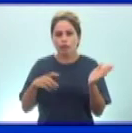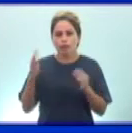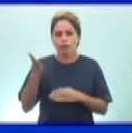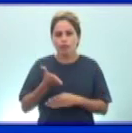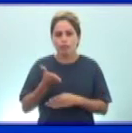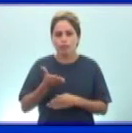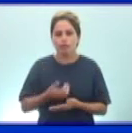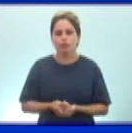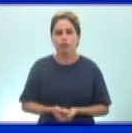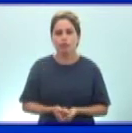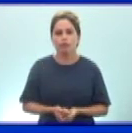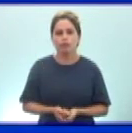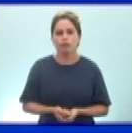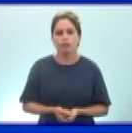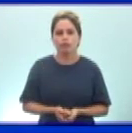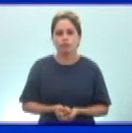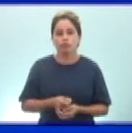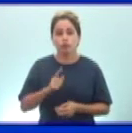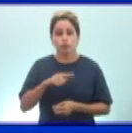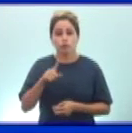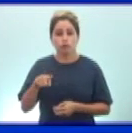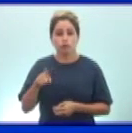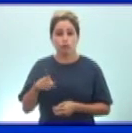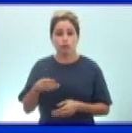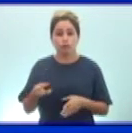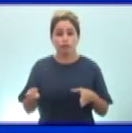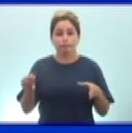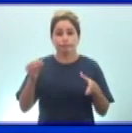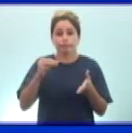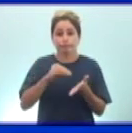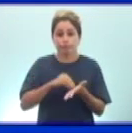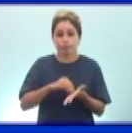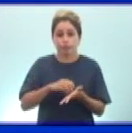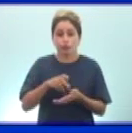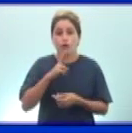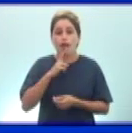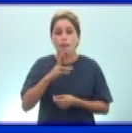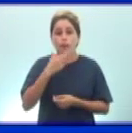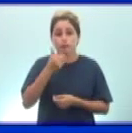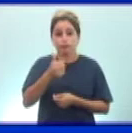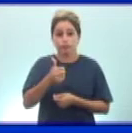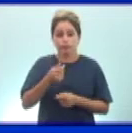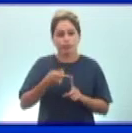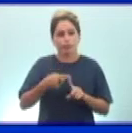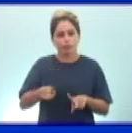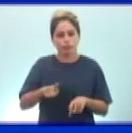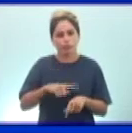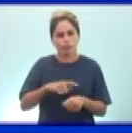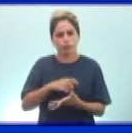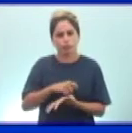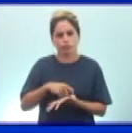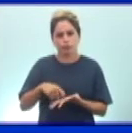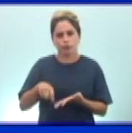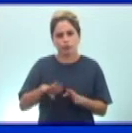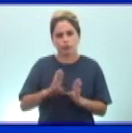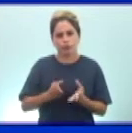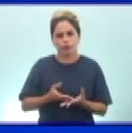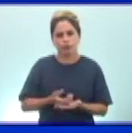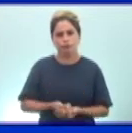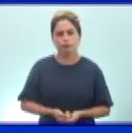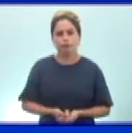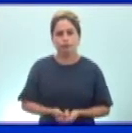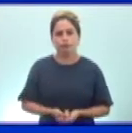quedaría. Ustedes deben completar con las respuestas correctas, pero vamos a darle un tiempo para que copien en sus cuadernos.